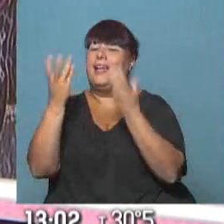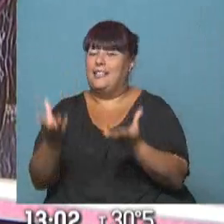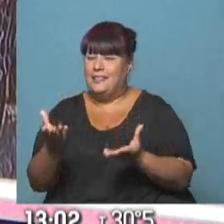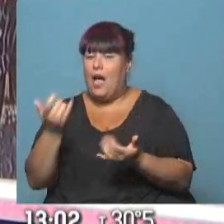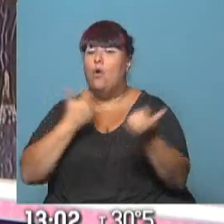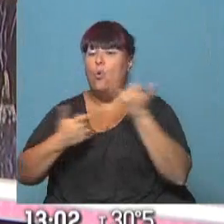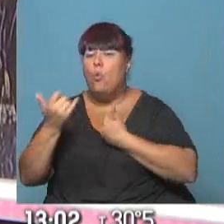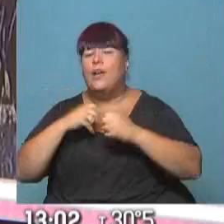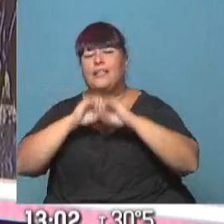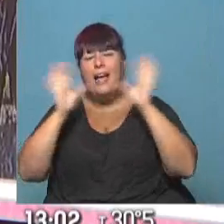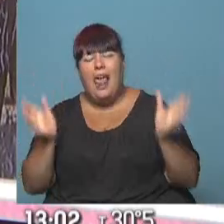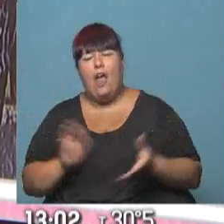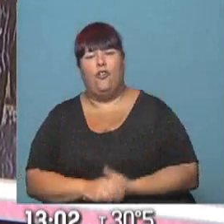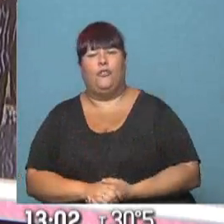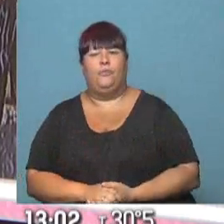estás? Coméntanos detalles.